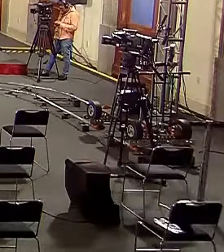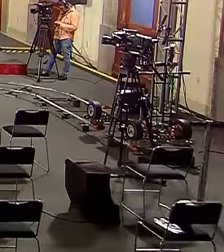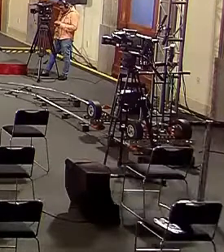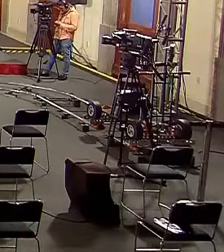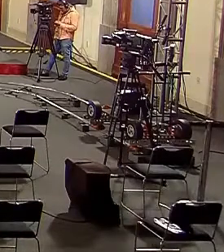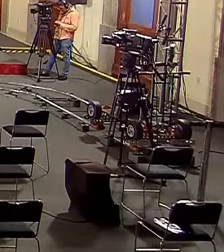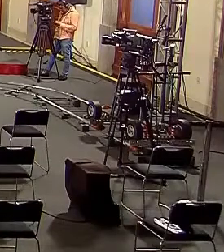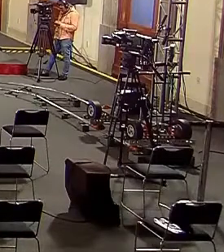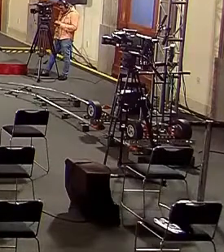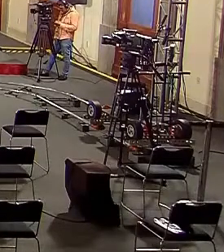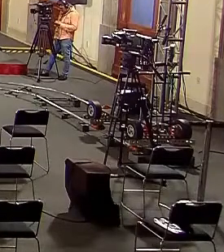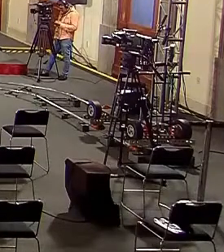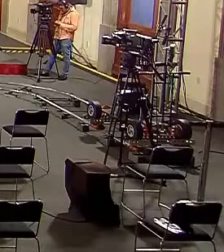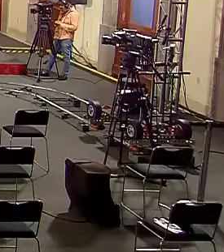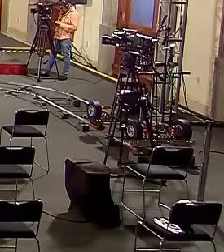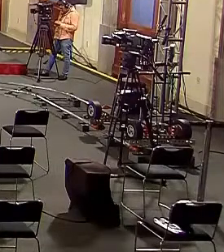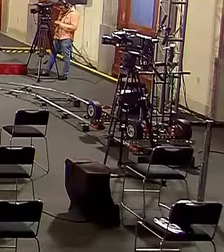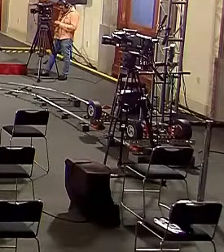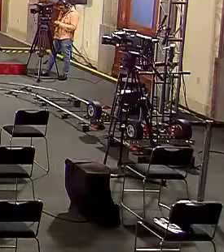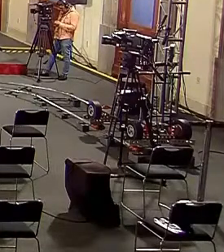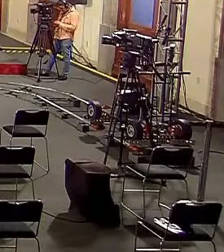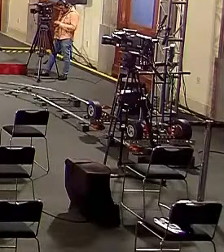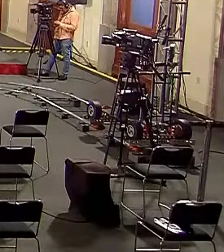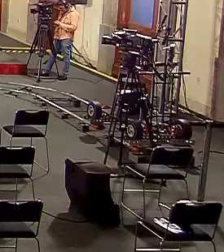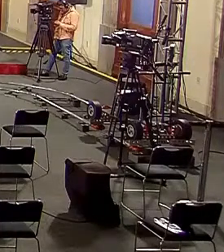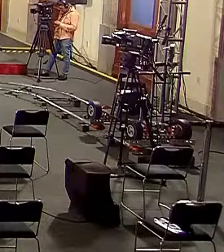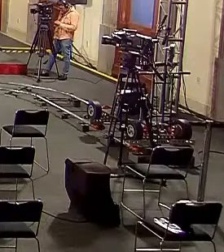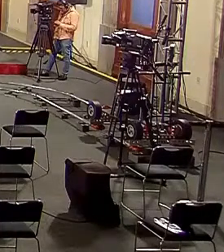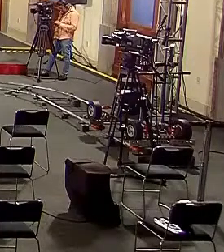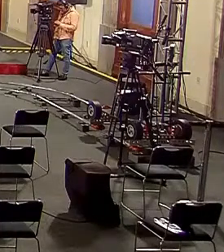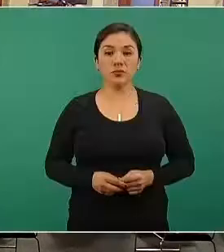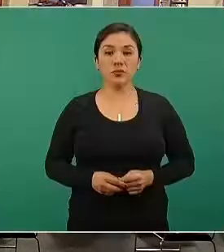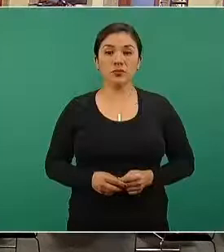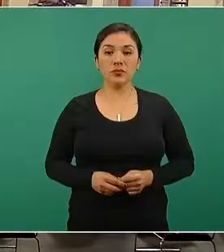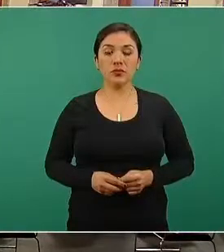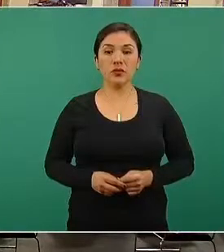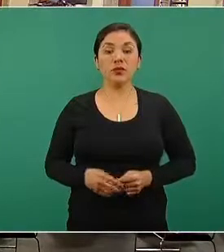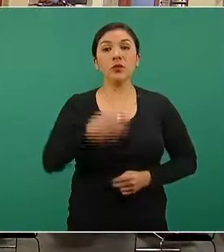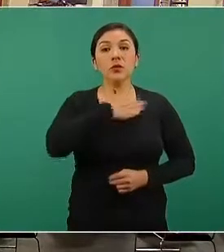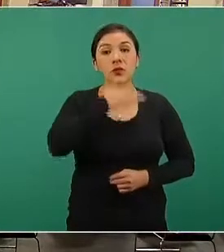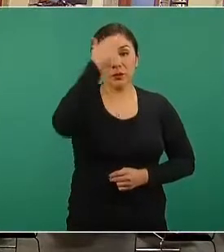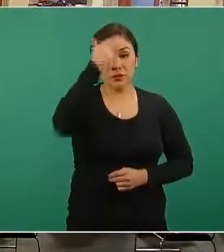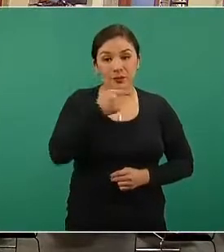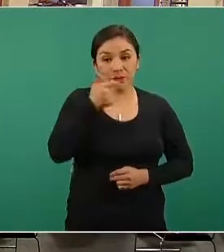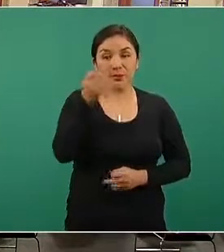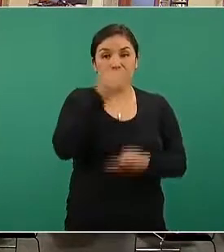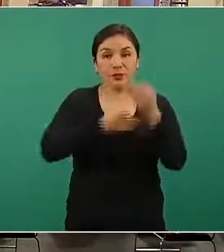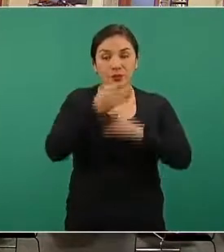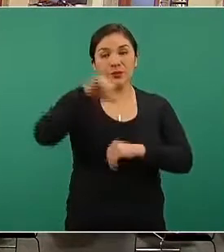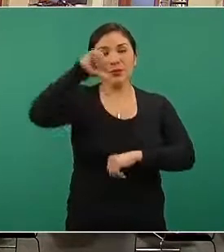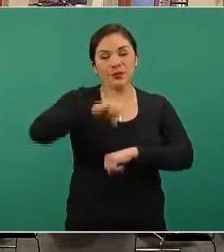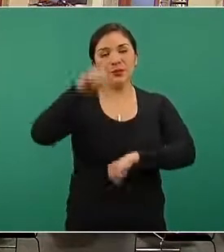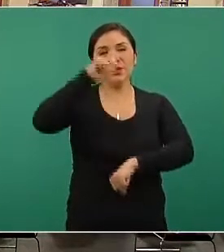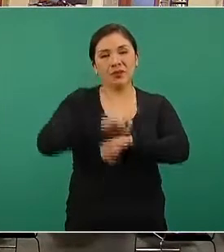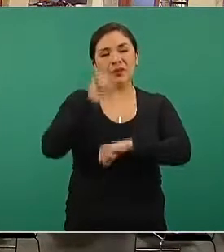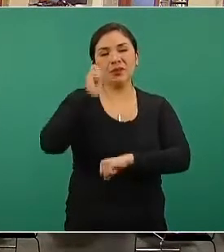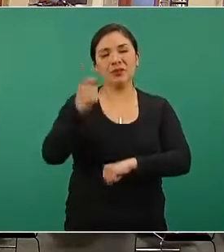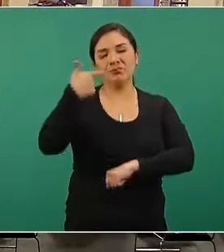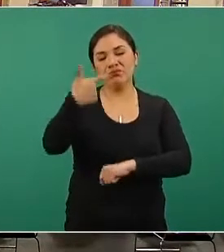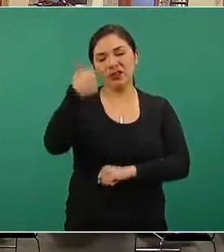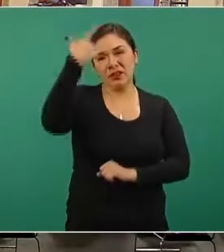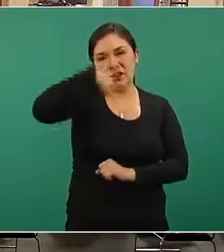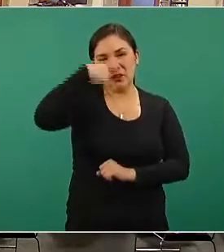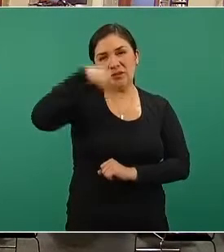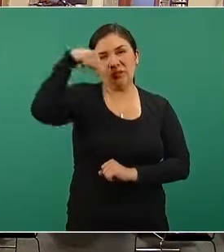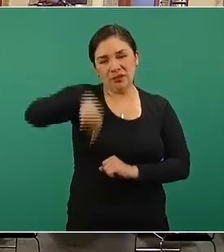del COVID-19 en México. Son las 7 de la noche, hora de la Ciudad de